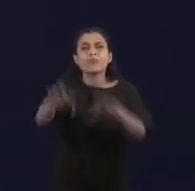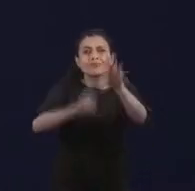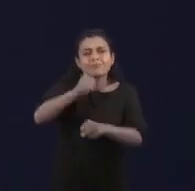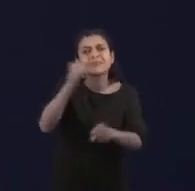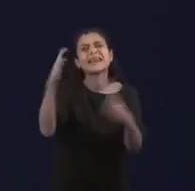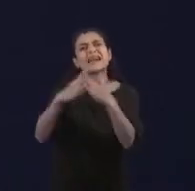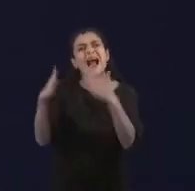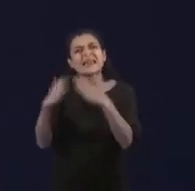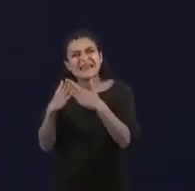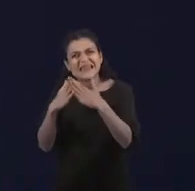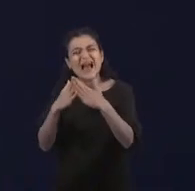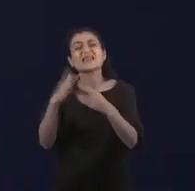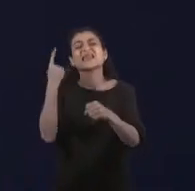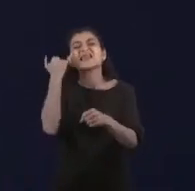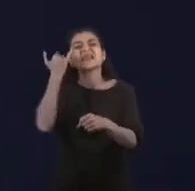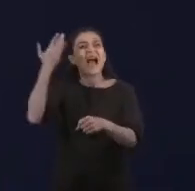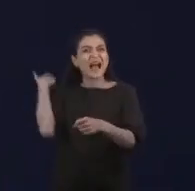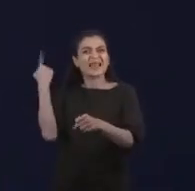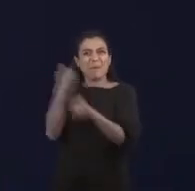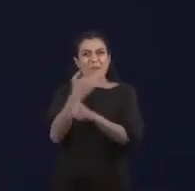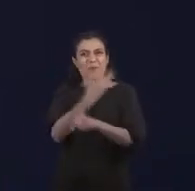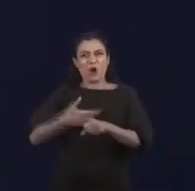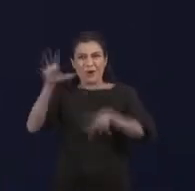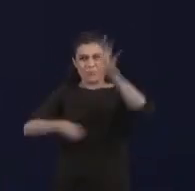corrupción y trata de personas.